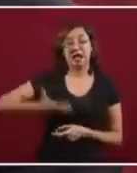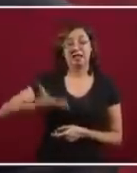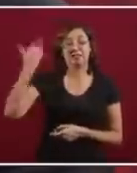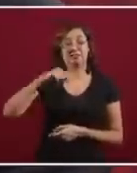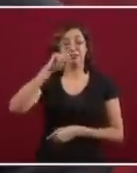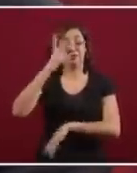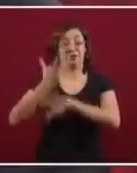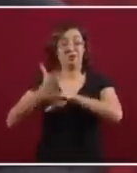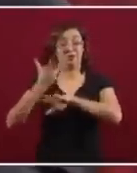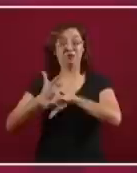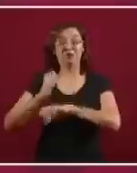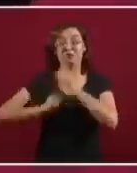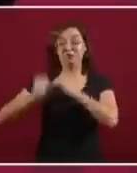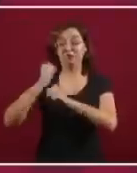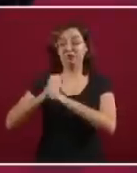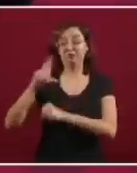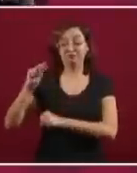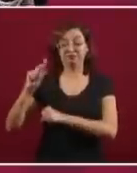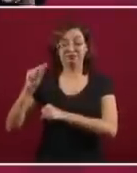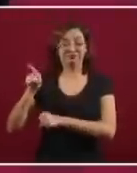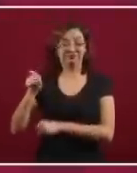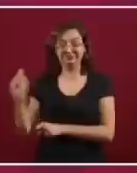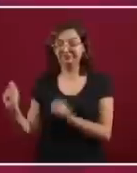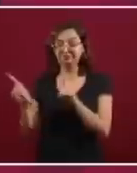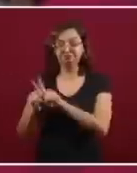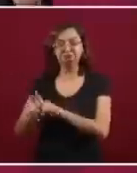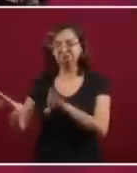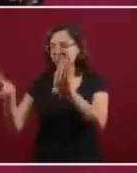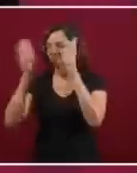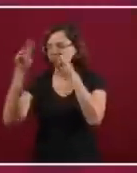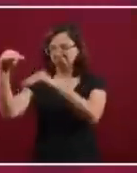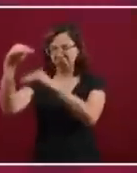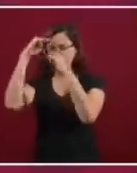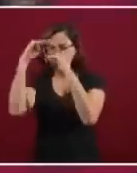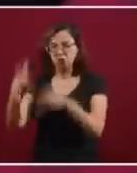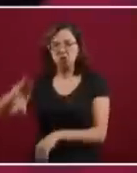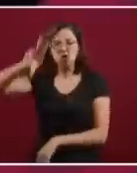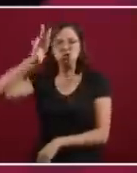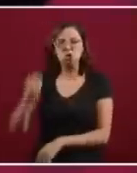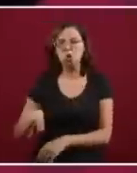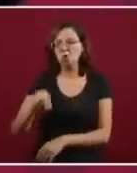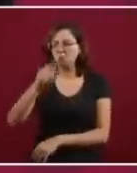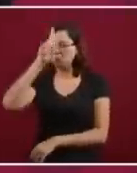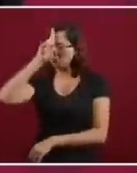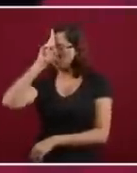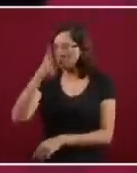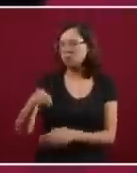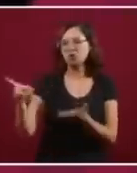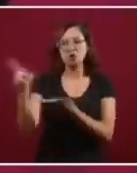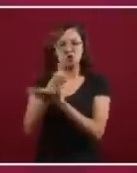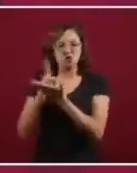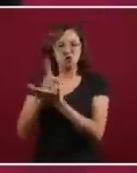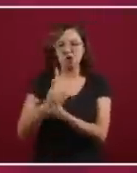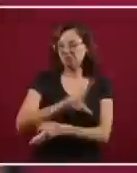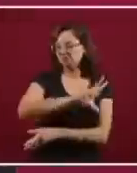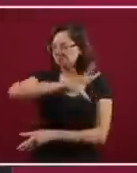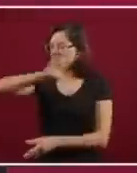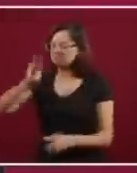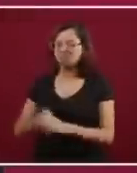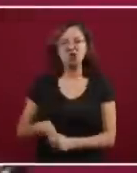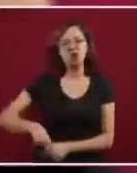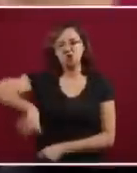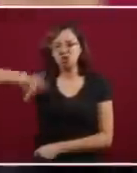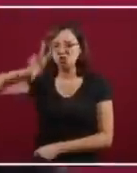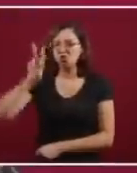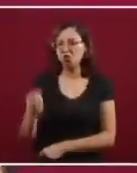eeuu en los años 80 lo que se necesita es decir no a las drogas no en todos los sentidos no para